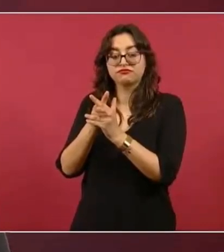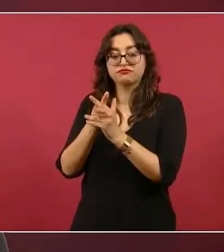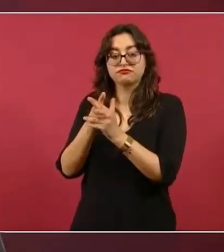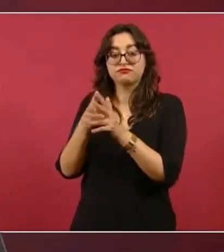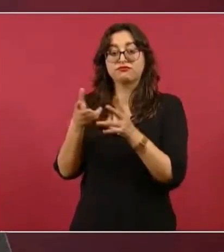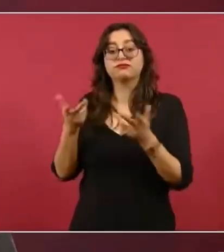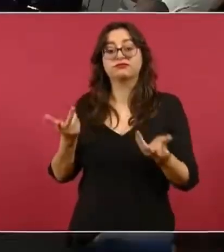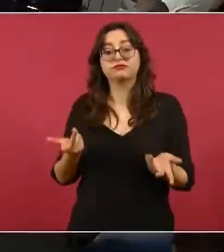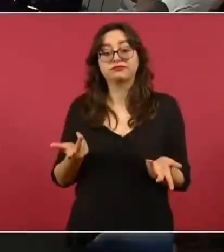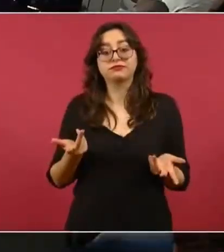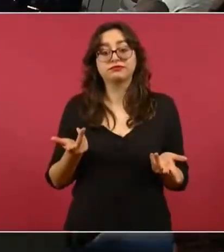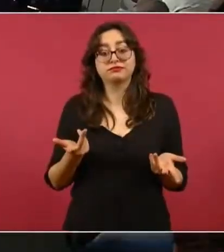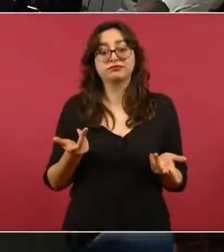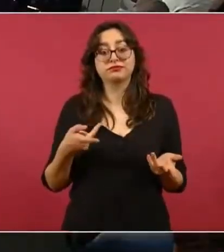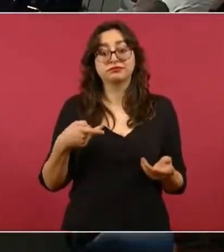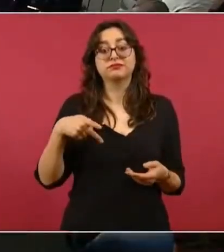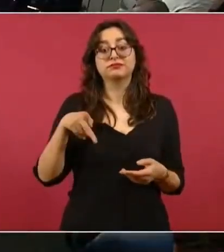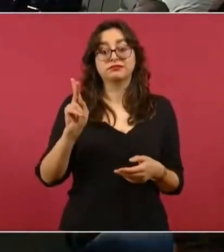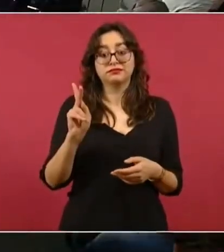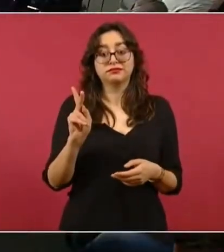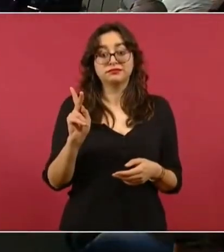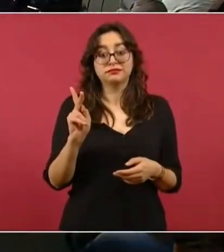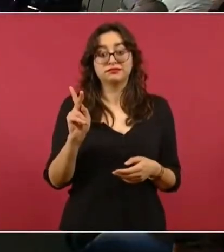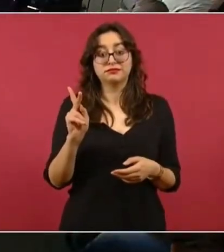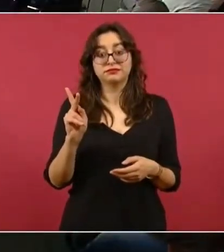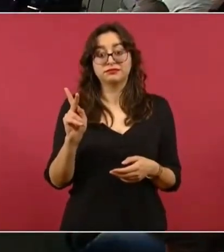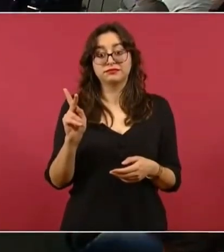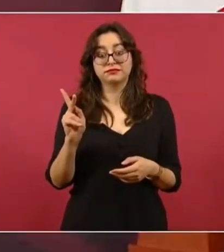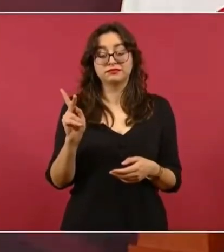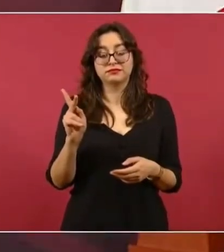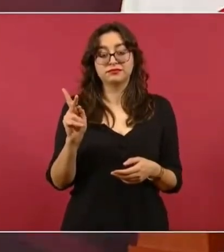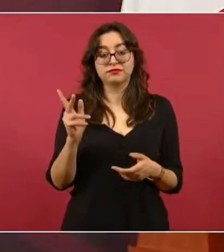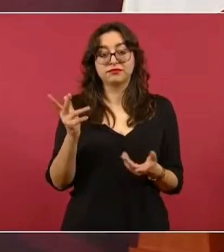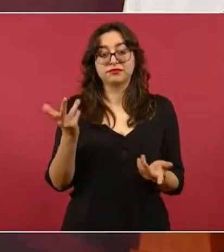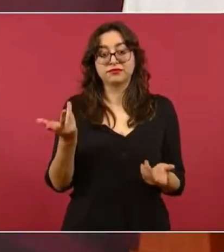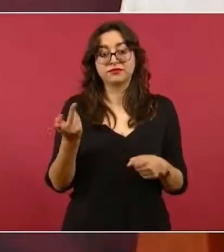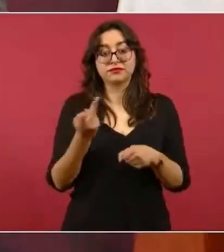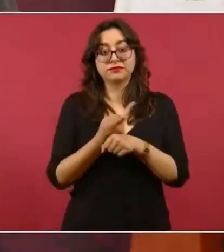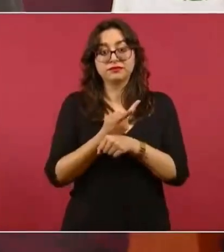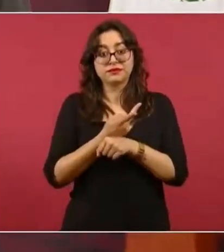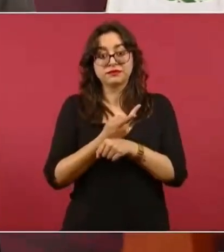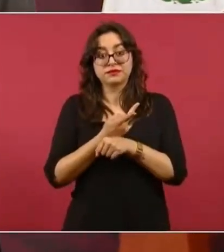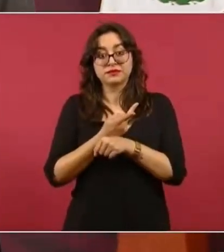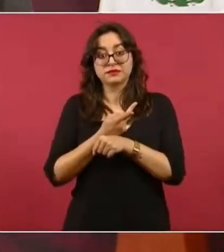Pero como seguramente piensan de que los familiares